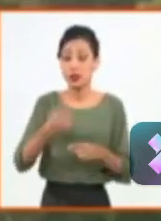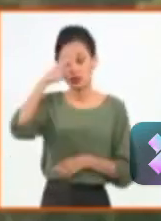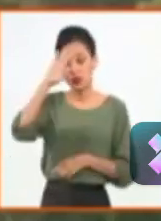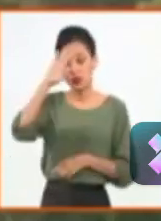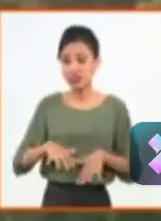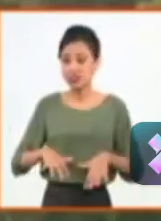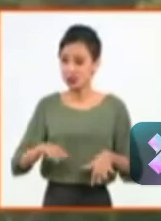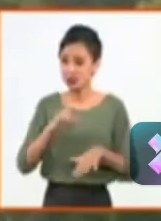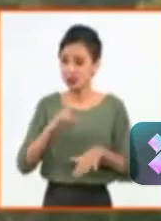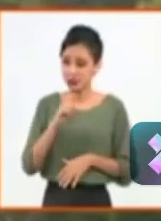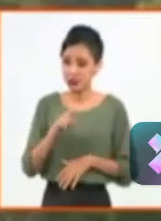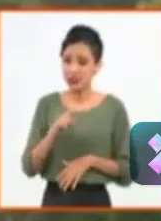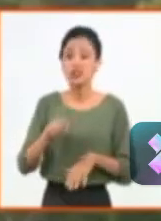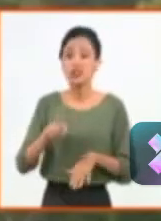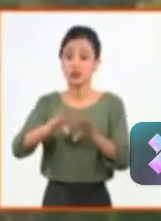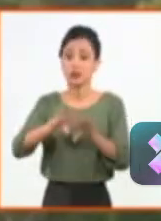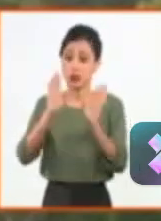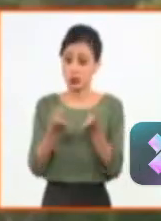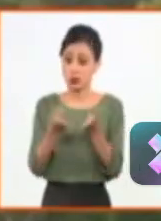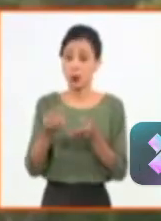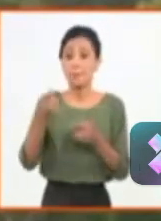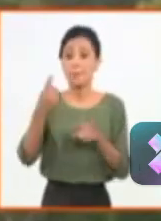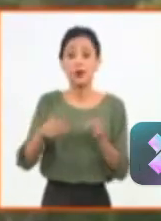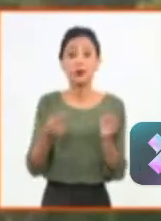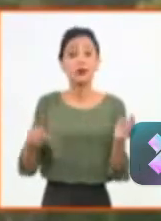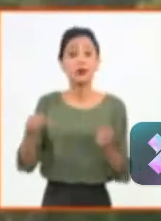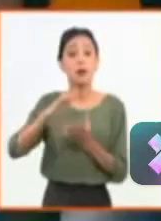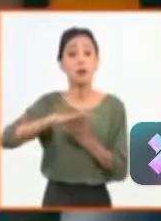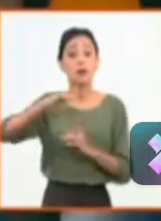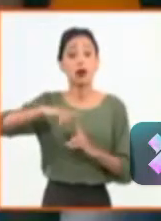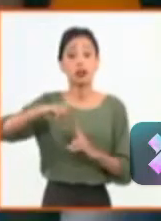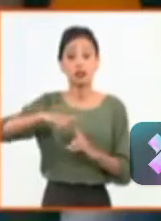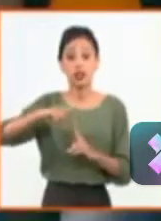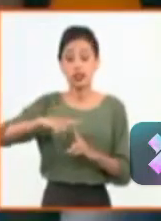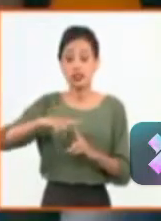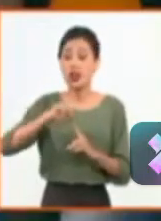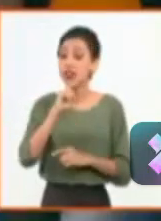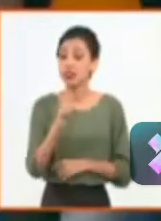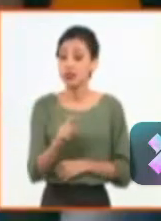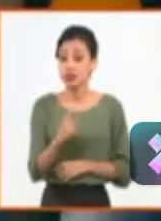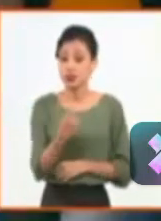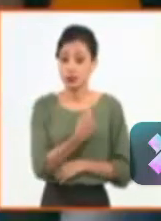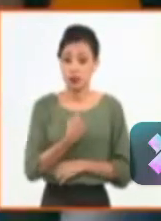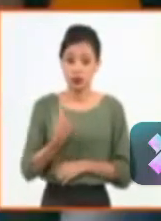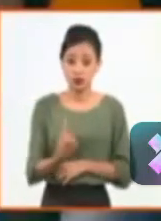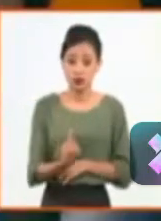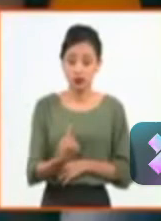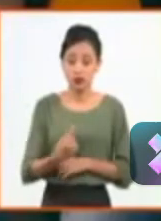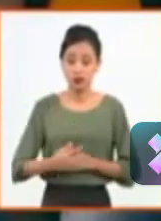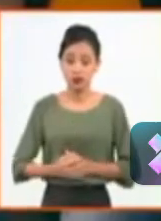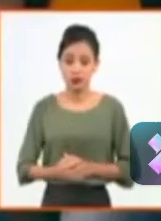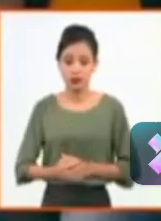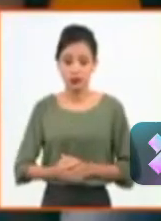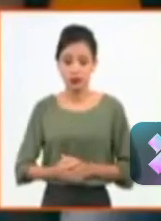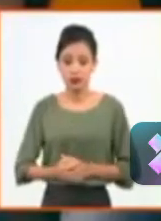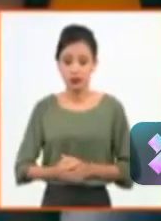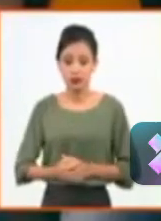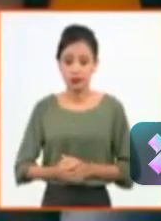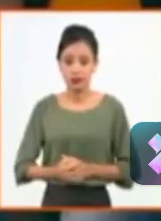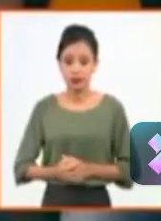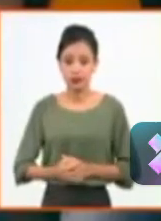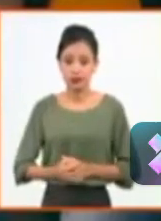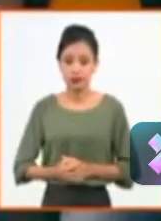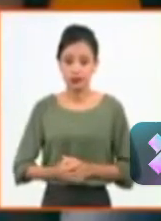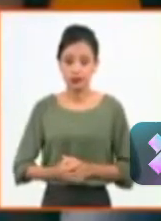mundo, pero fundamentalmente la provincia, representaba un alto compromiso para mí. Es una manera también de demostrar y brindar